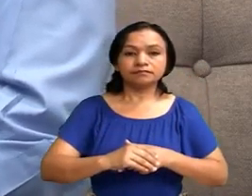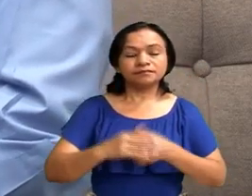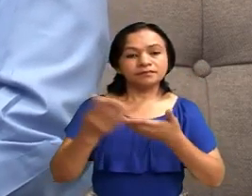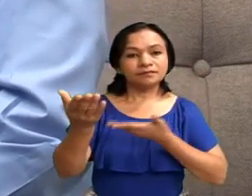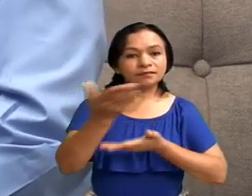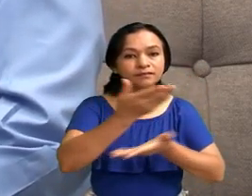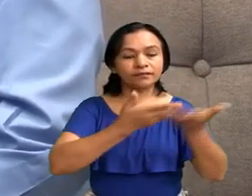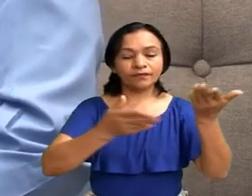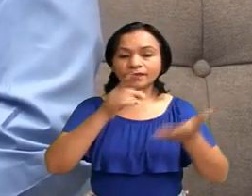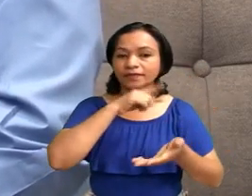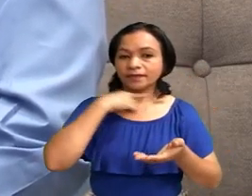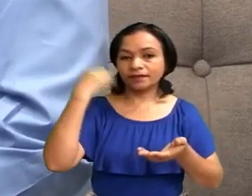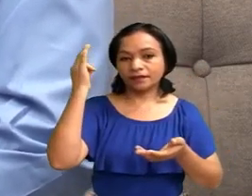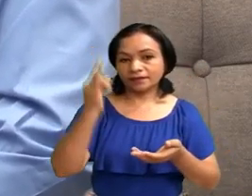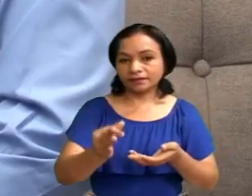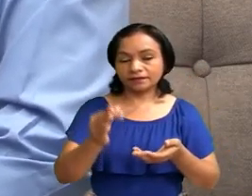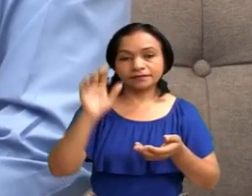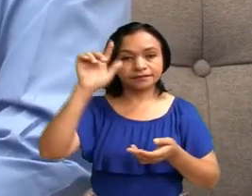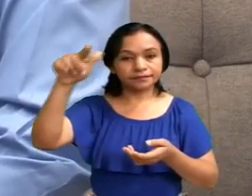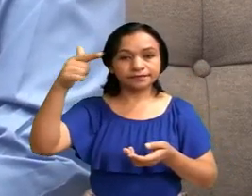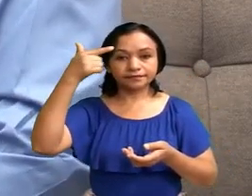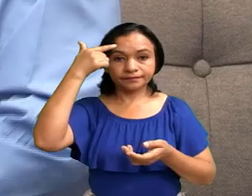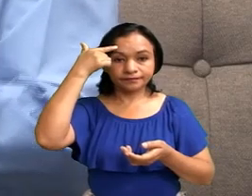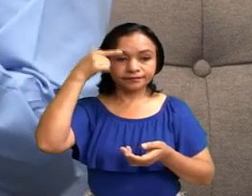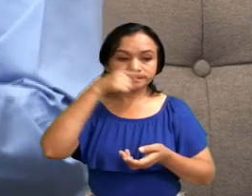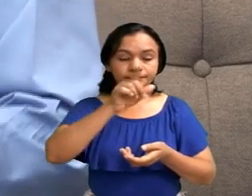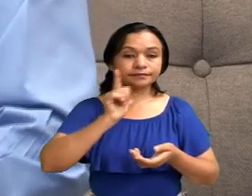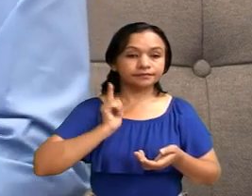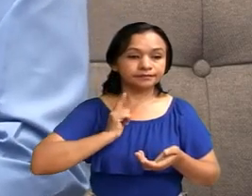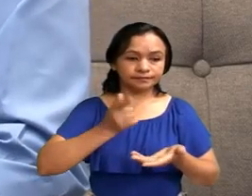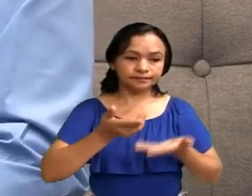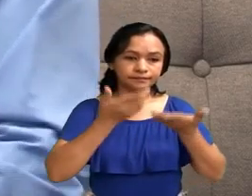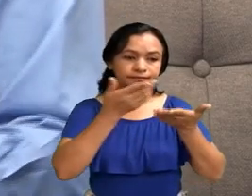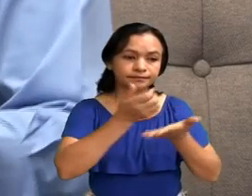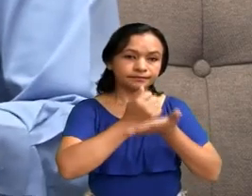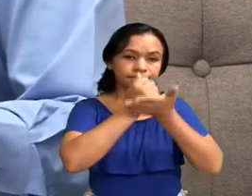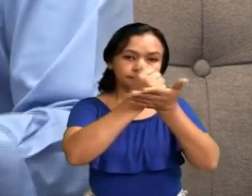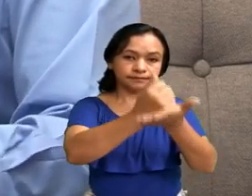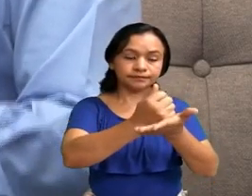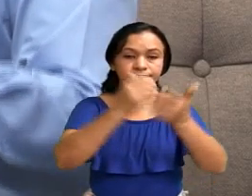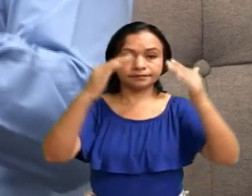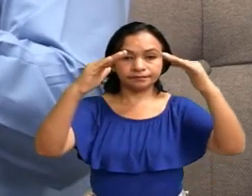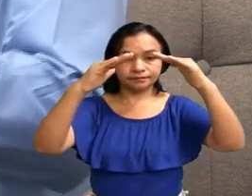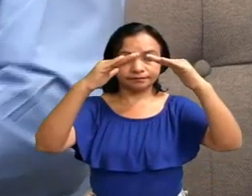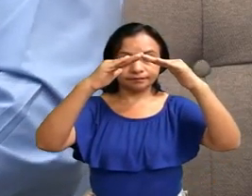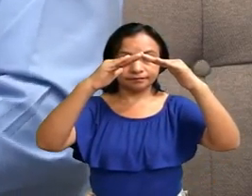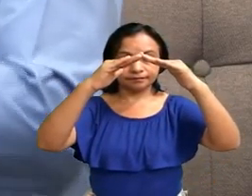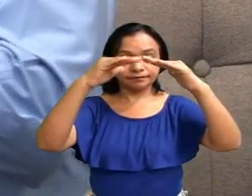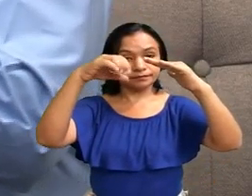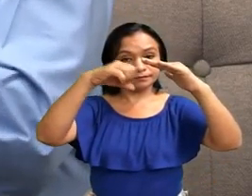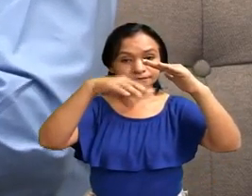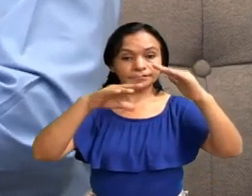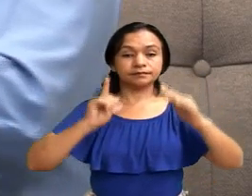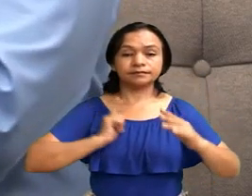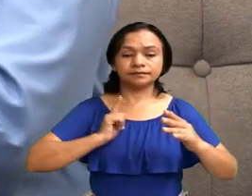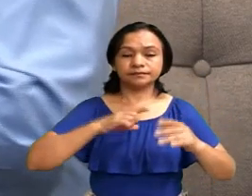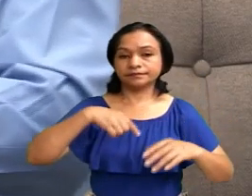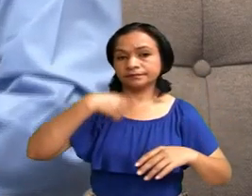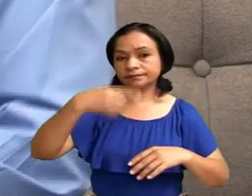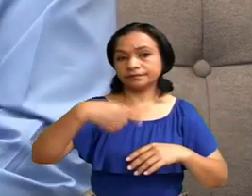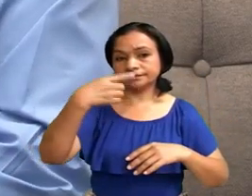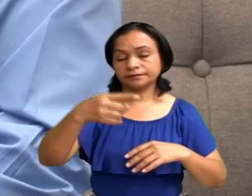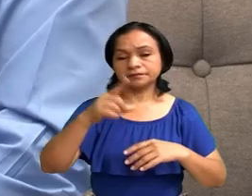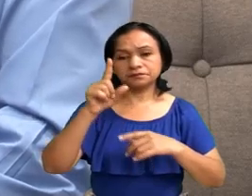la seguridad de que nuestro gobierno le va a cumplir en llevarle el acceso a la energía eléctrica, como lo hemos venido haciendo todos los días, una o